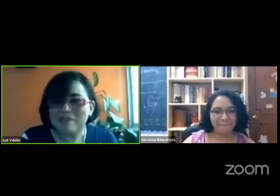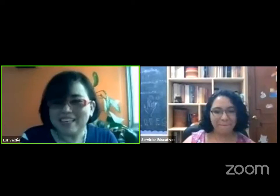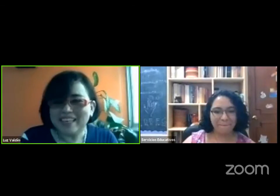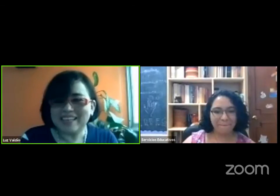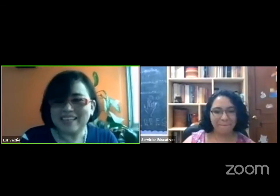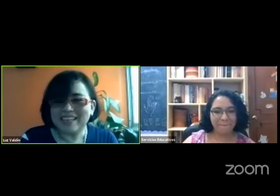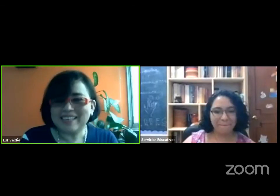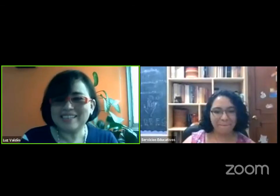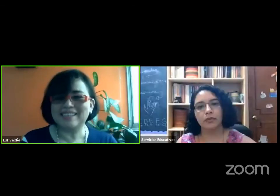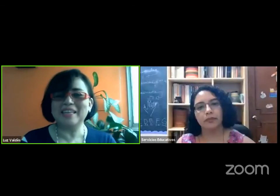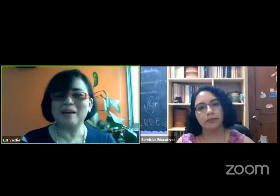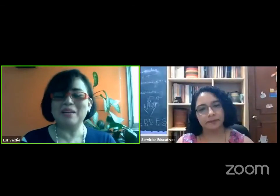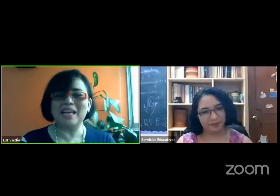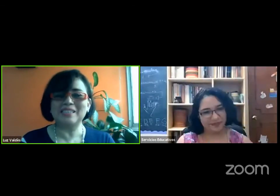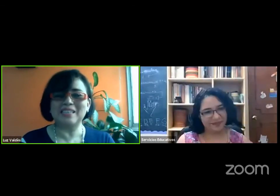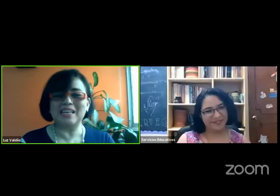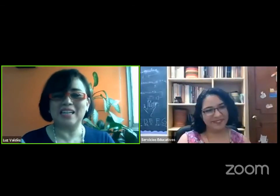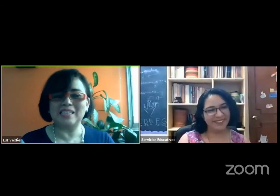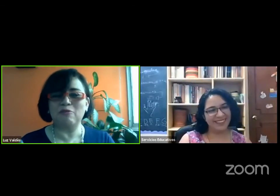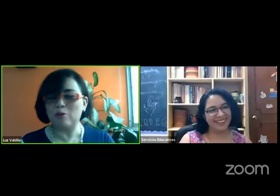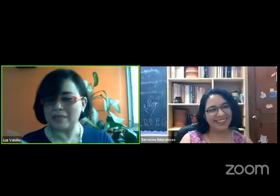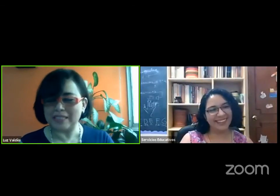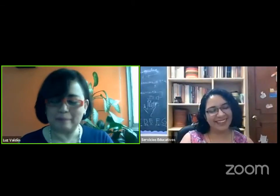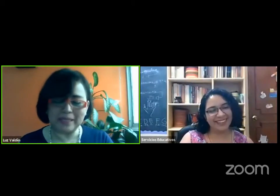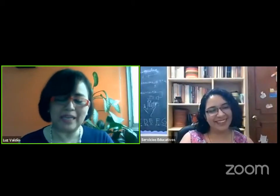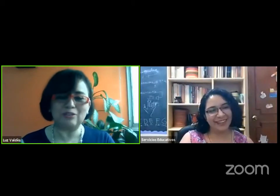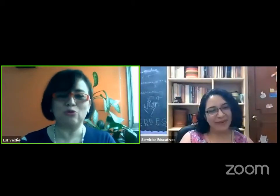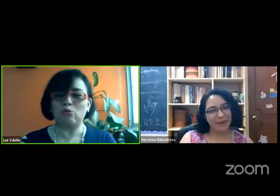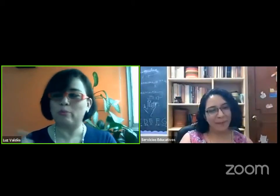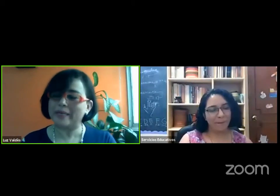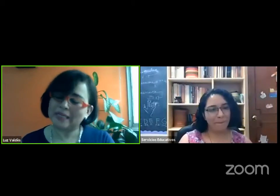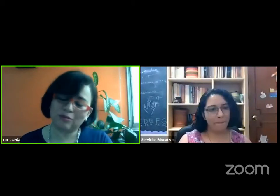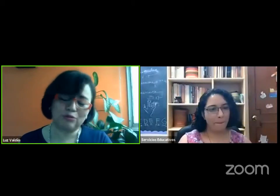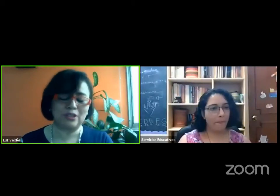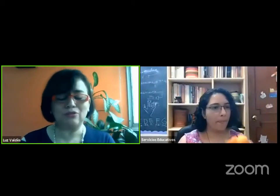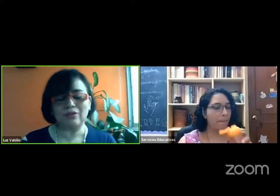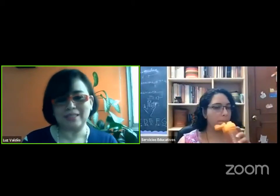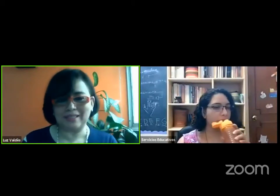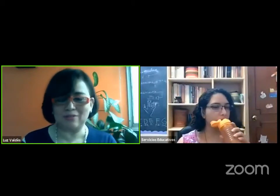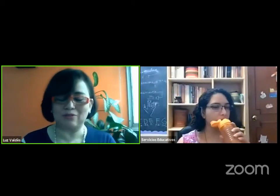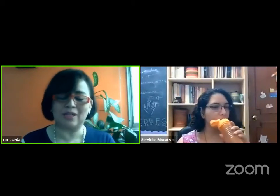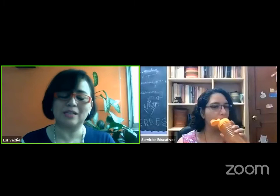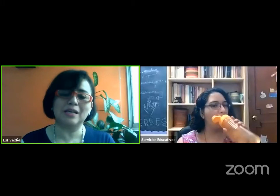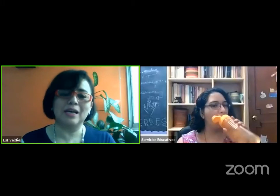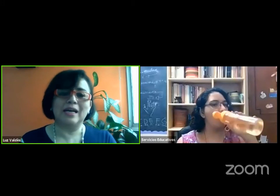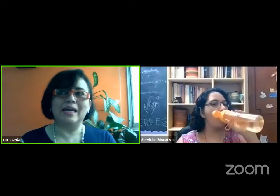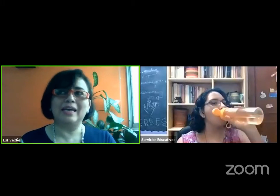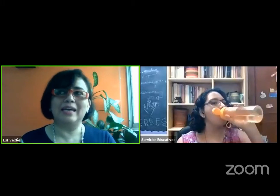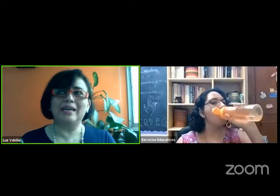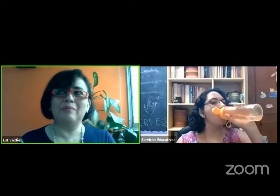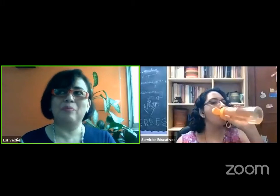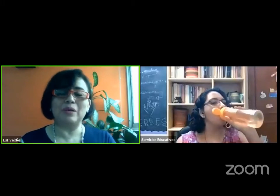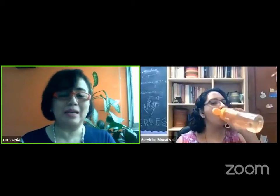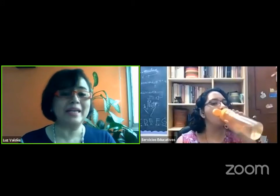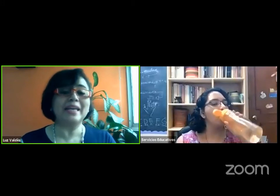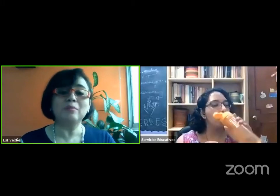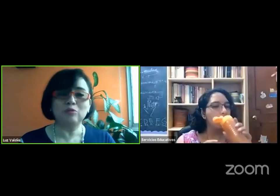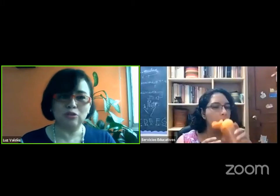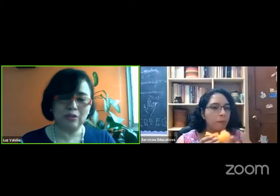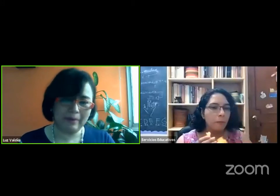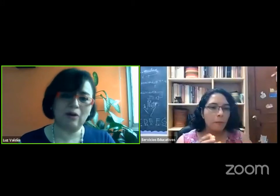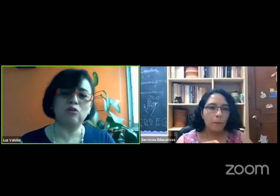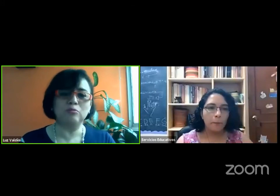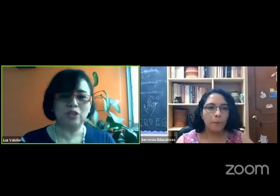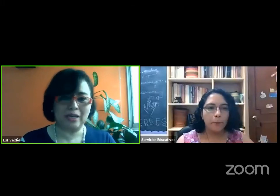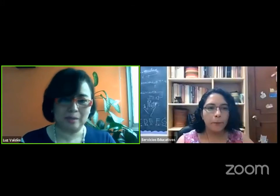entre comillas. Realmente a mí las, las, las formas, de repente los documentos y todas estas cosas, eh, requieren